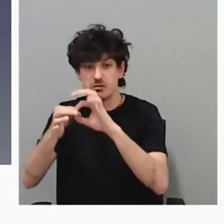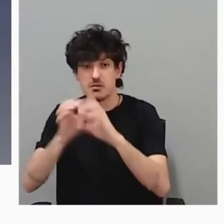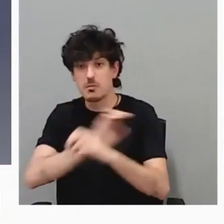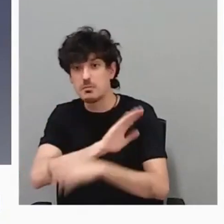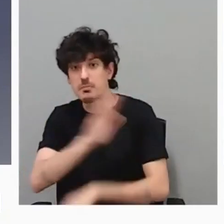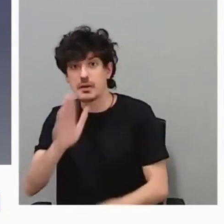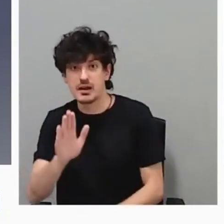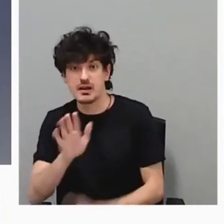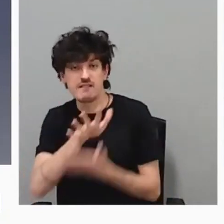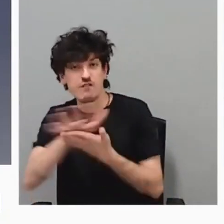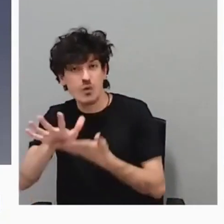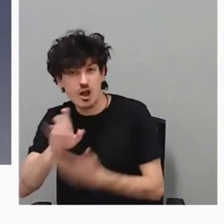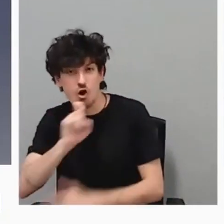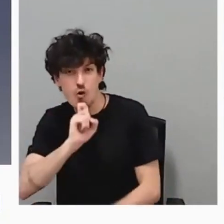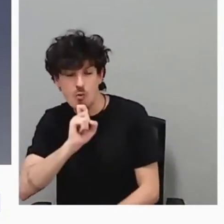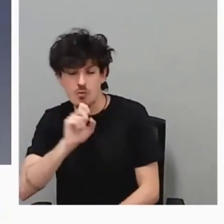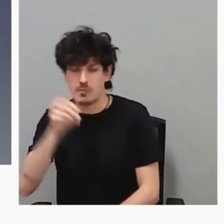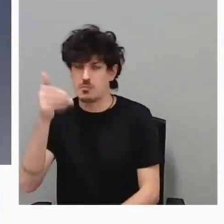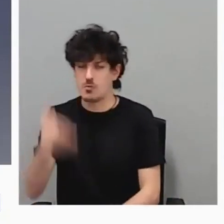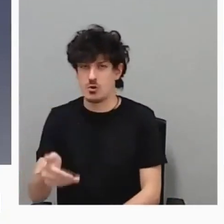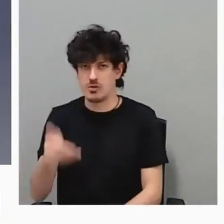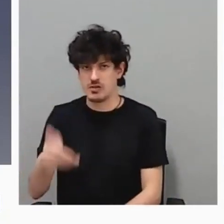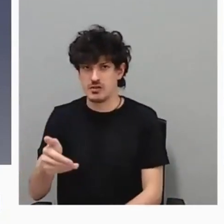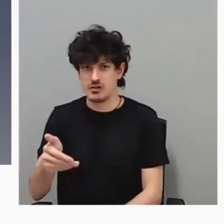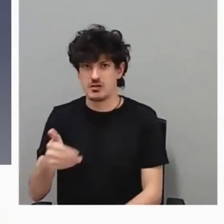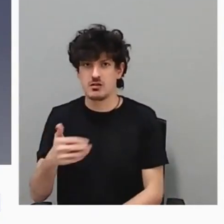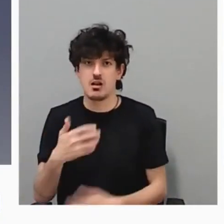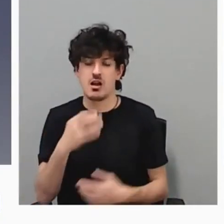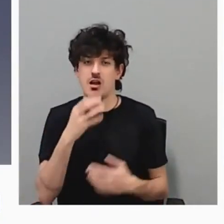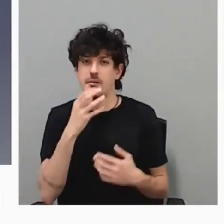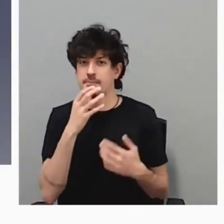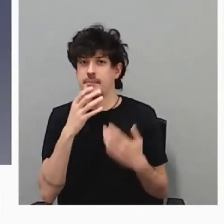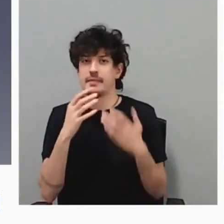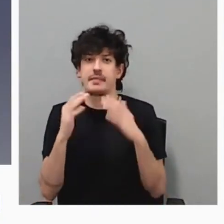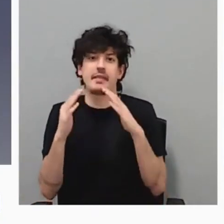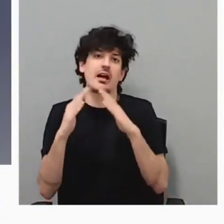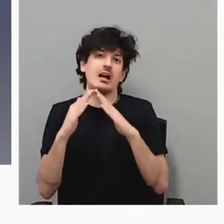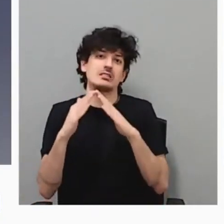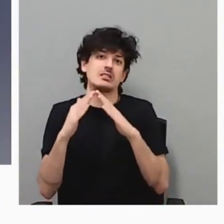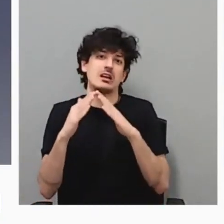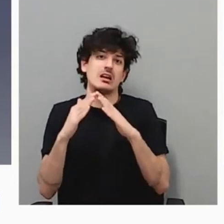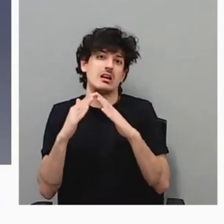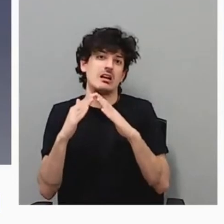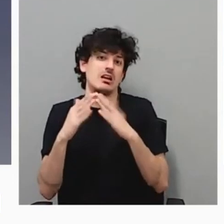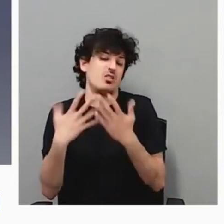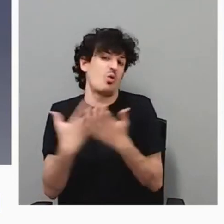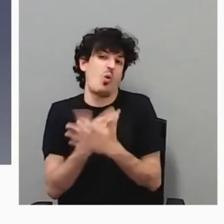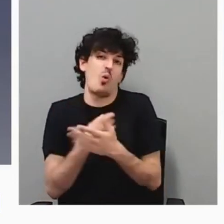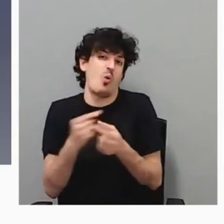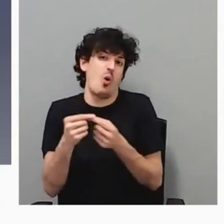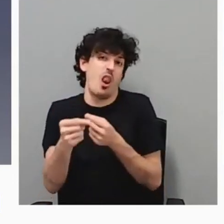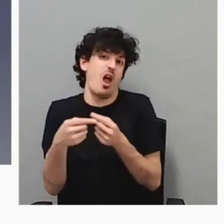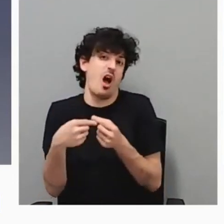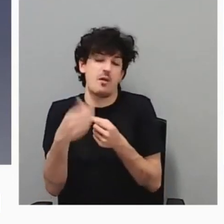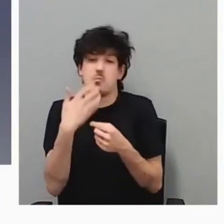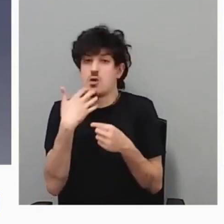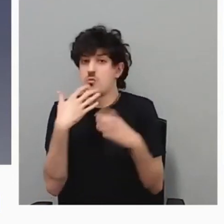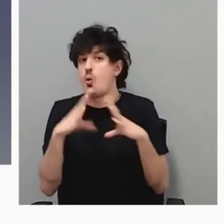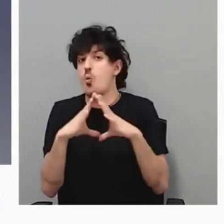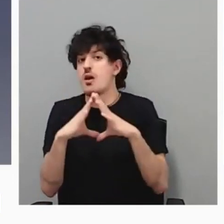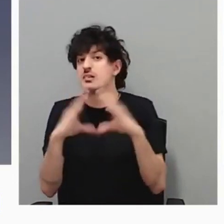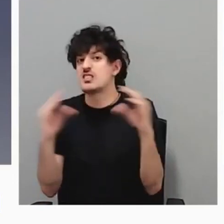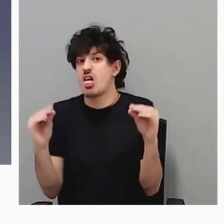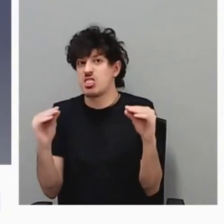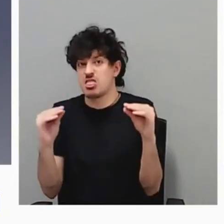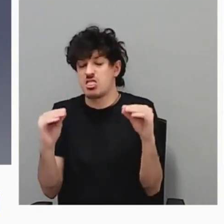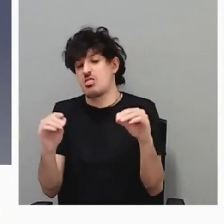ponerlo en relieve. Pasamos de irnos a casa y tener todas las clases online, por ejemplo en la universidad